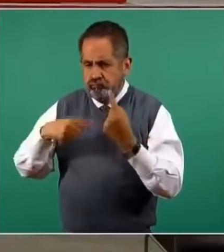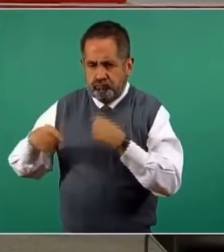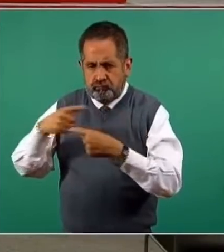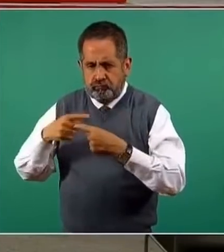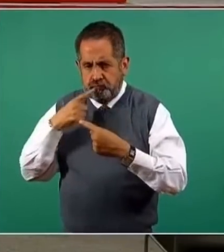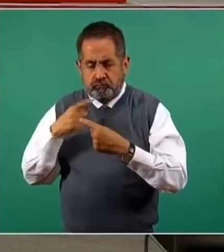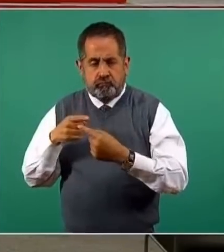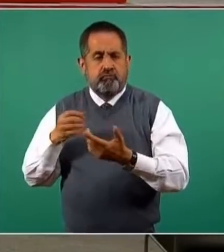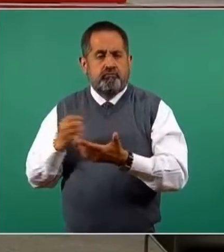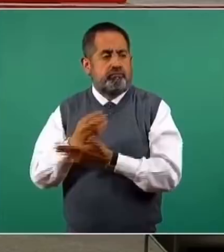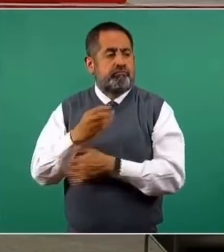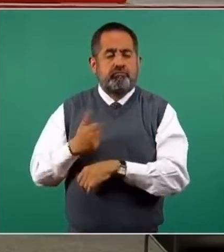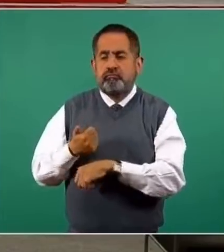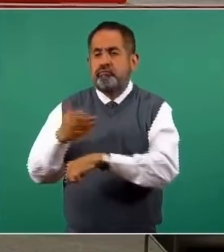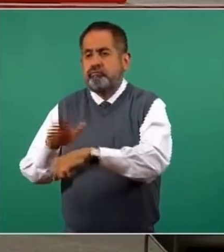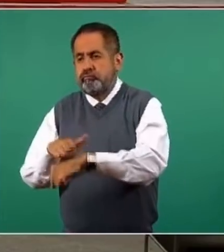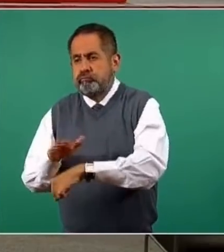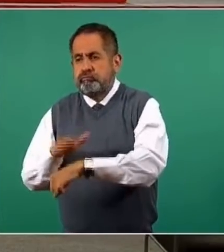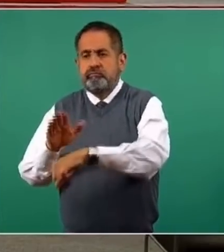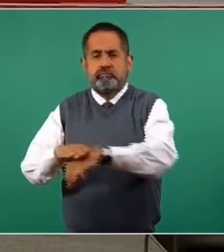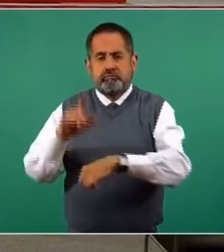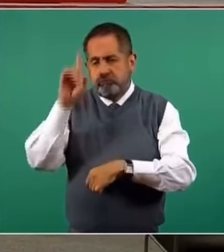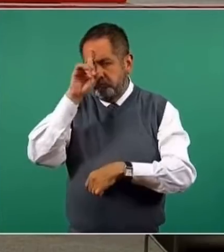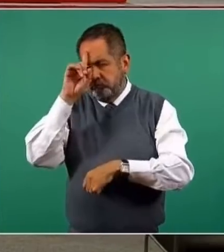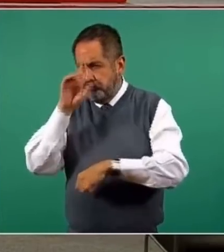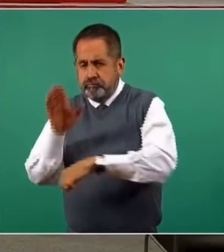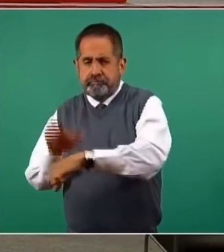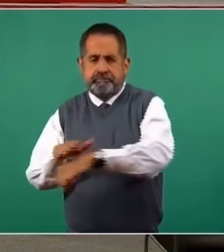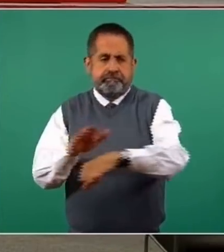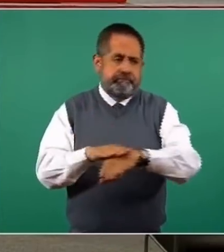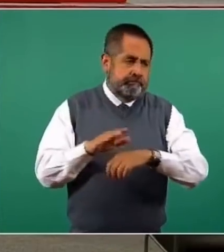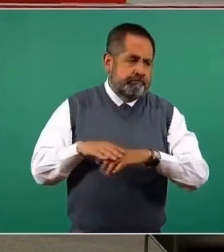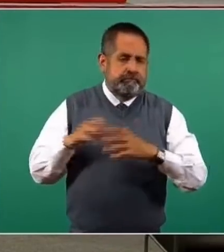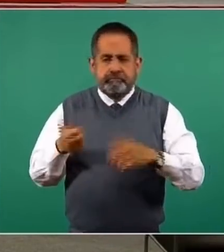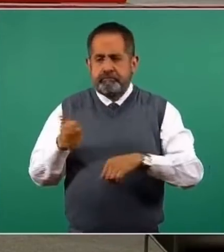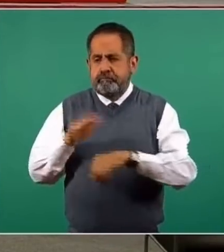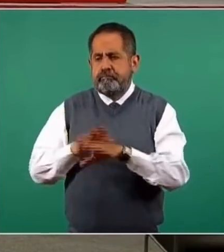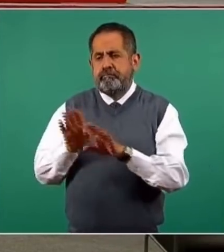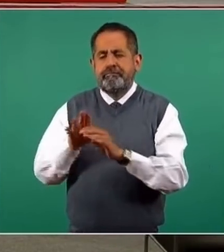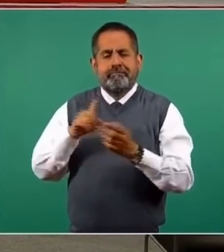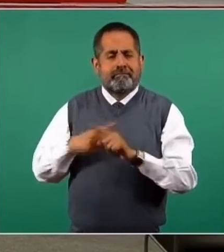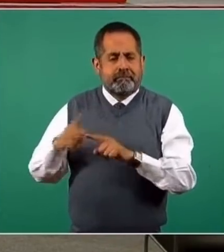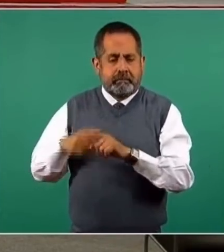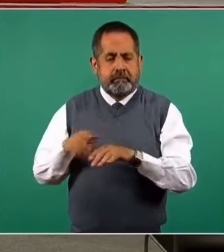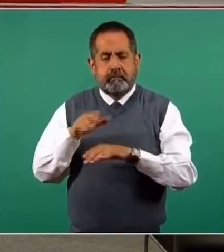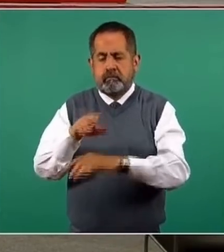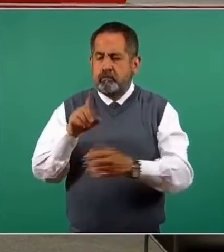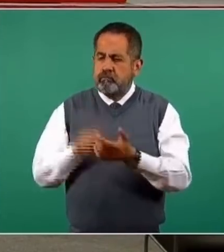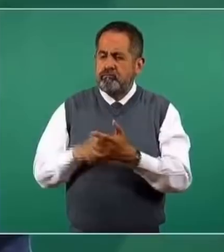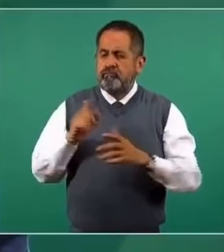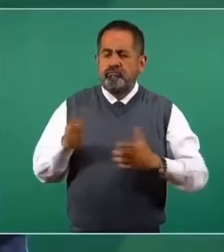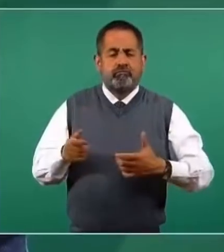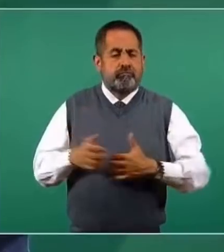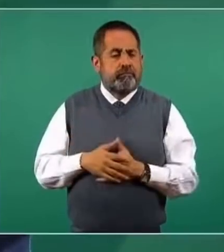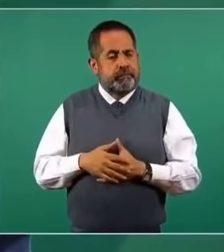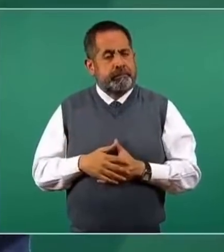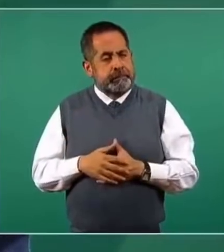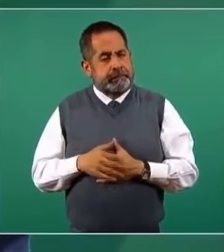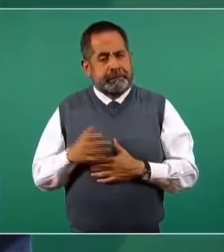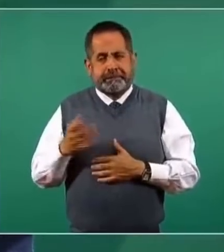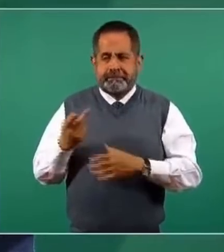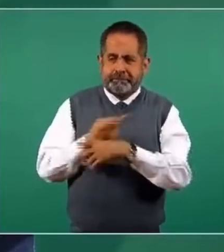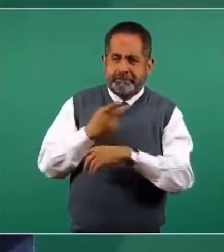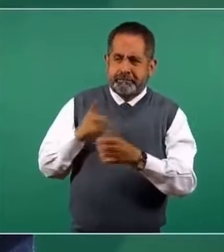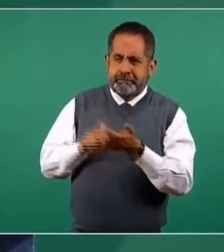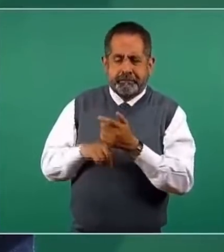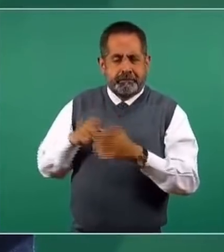el poder hacer recomendaciones de distinto carácter técnico, administrativo, etcétera, sobre el calendario escolar, sobre las